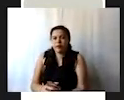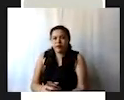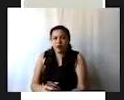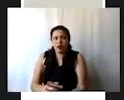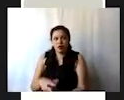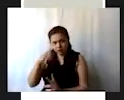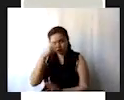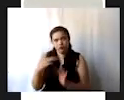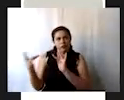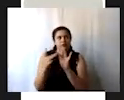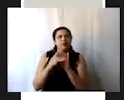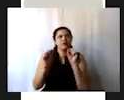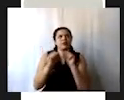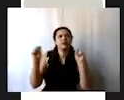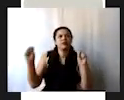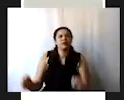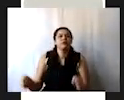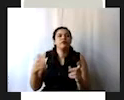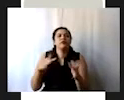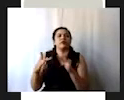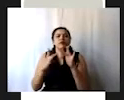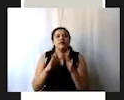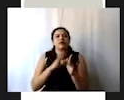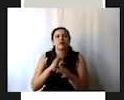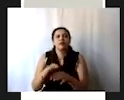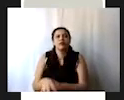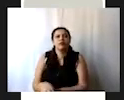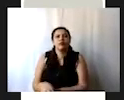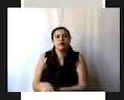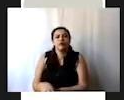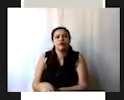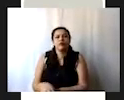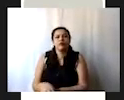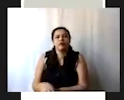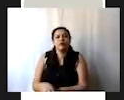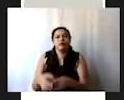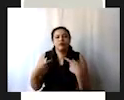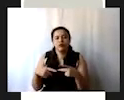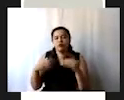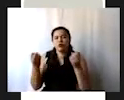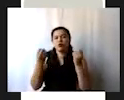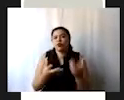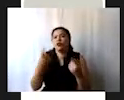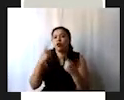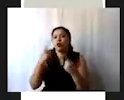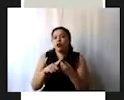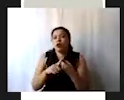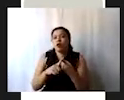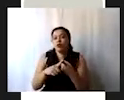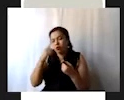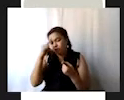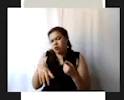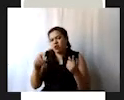¿no? En sistemas que sean capaces de interconectarse. Y otra vez, poca gente le da el crédito, pero ella es una de las